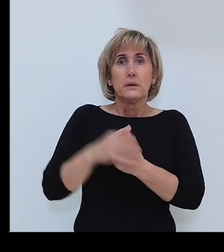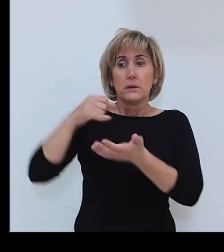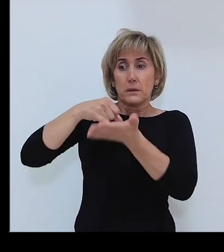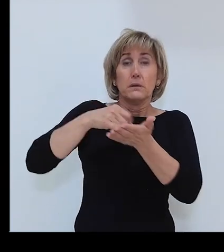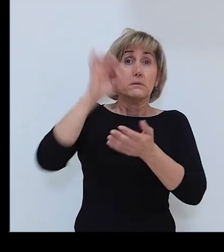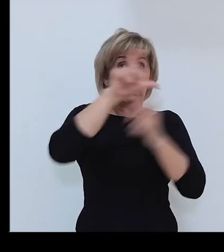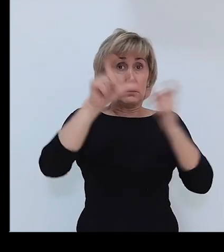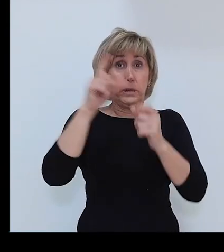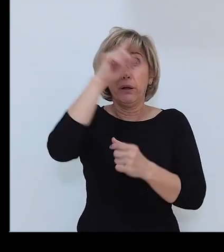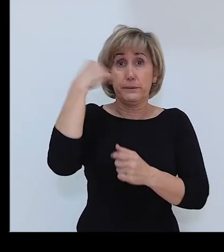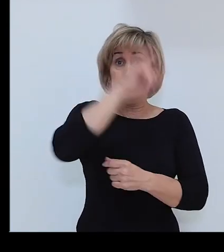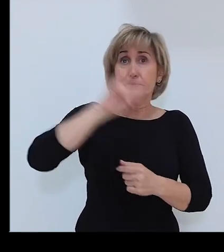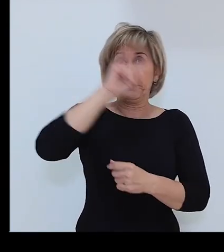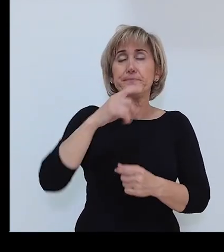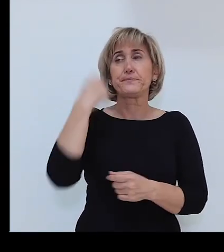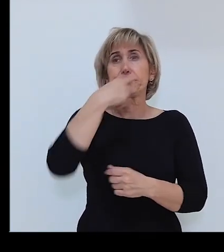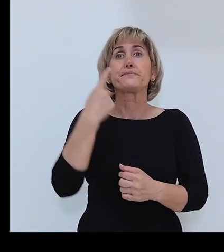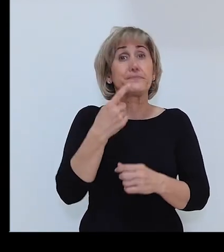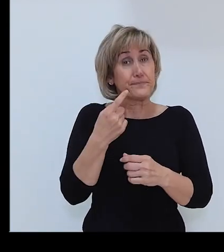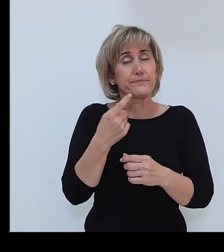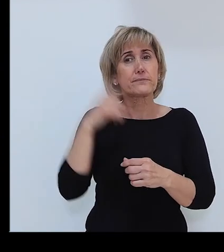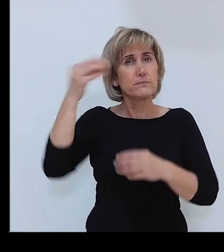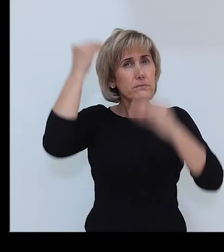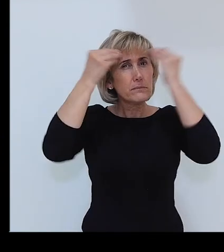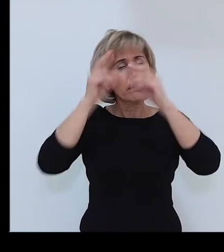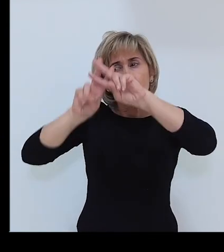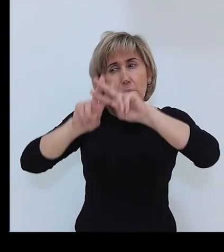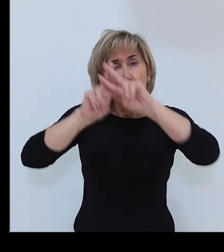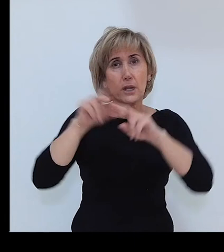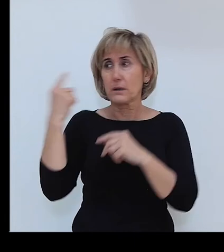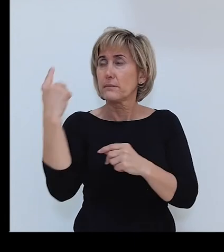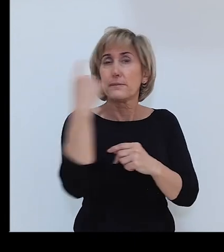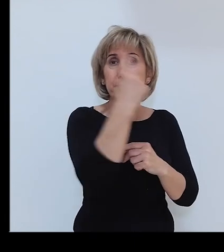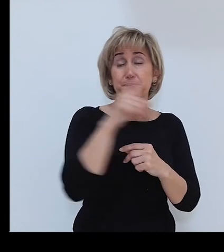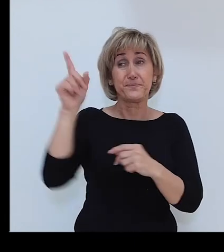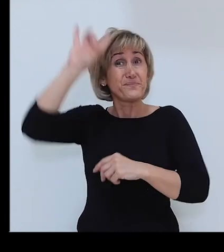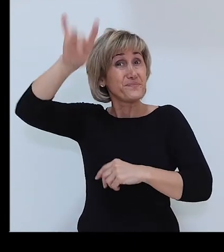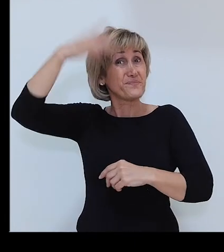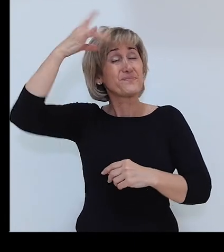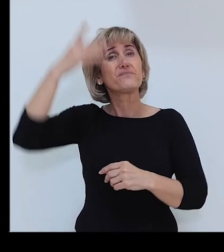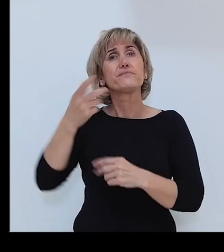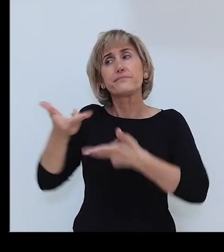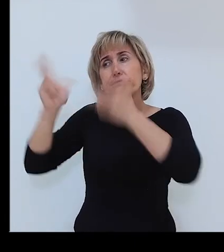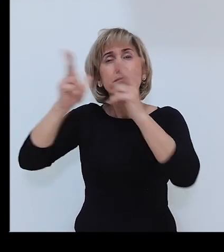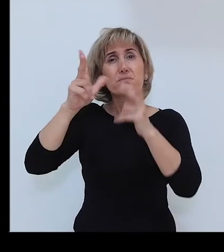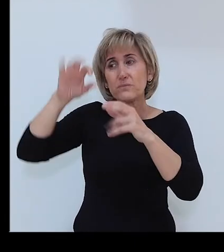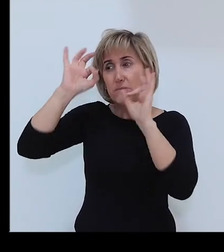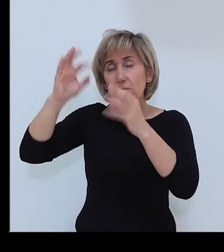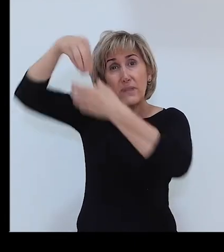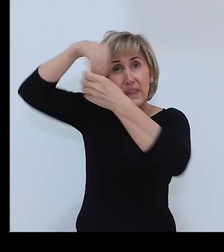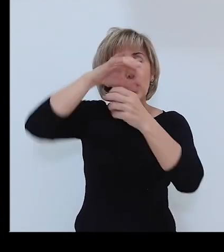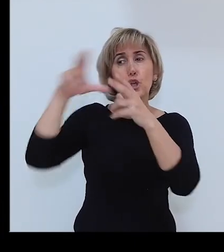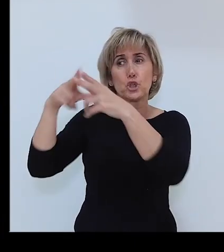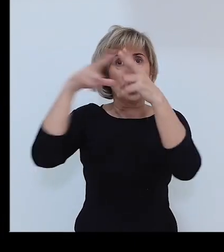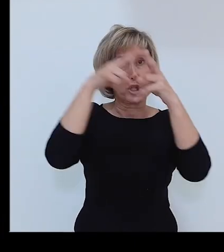mujeres, personas empobrecidas, personas racializadas, analizar esas condiciones. En segundo lugar,